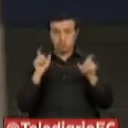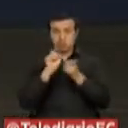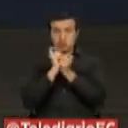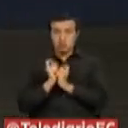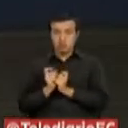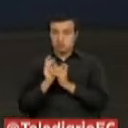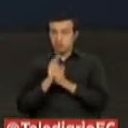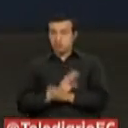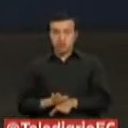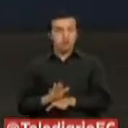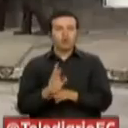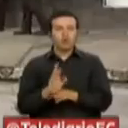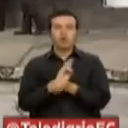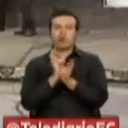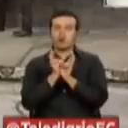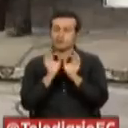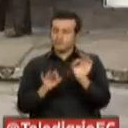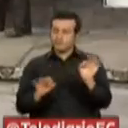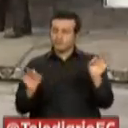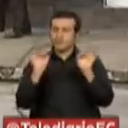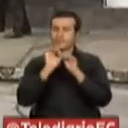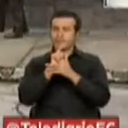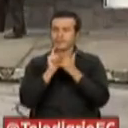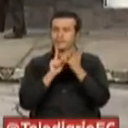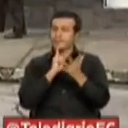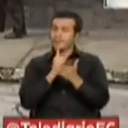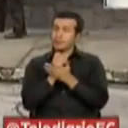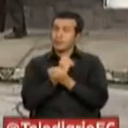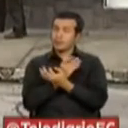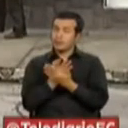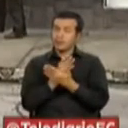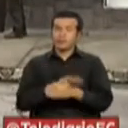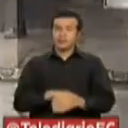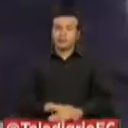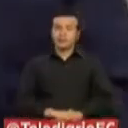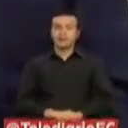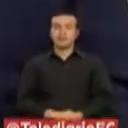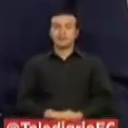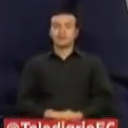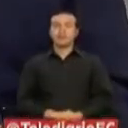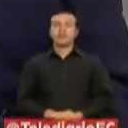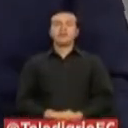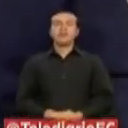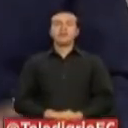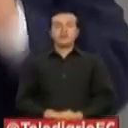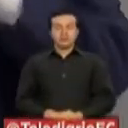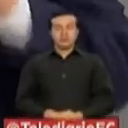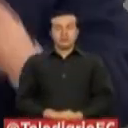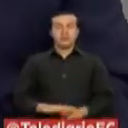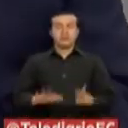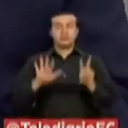instituciones, sino con reformas integrales. Rommel Garzón, Telediario. Son las